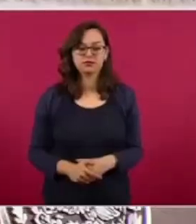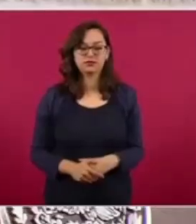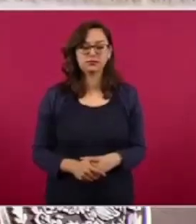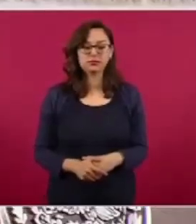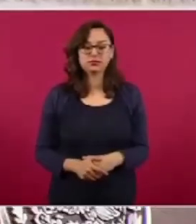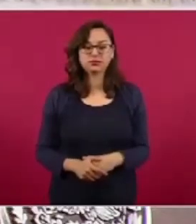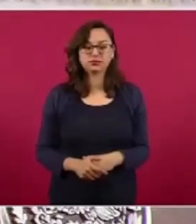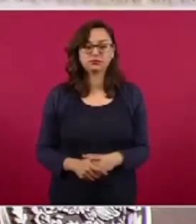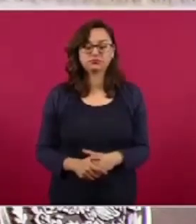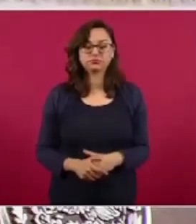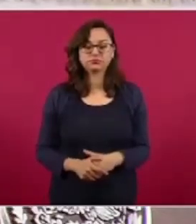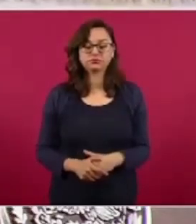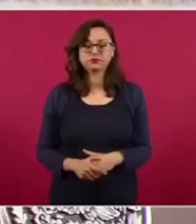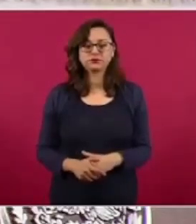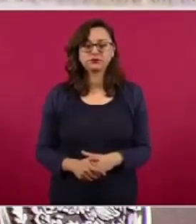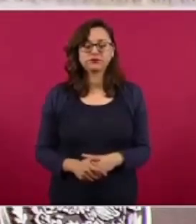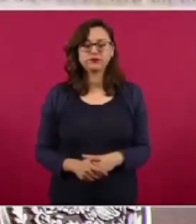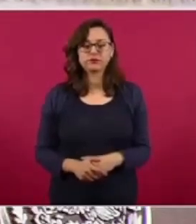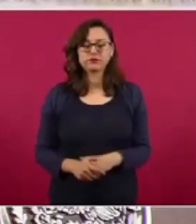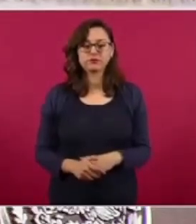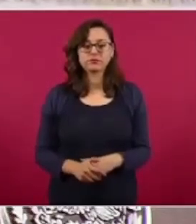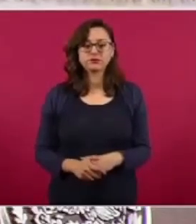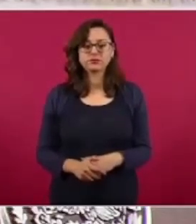a publicistas